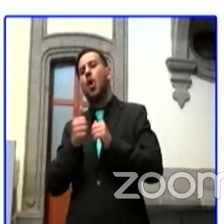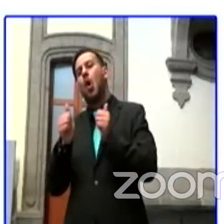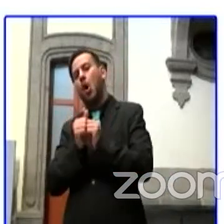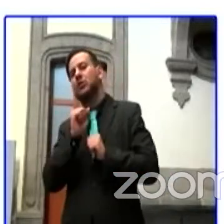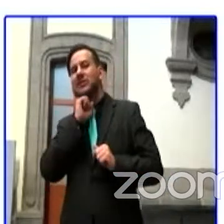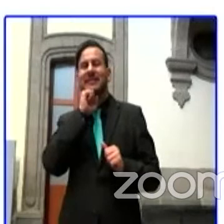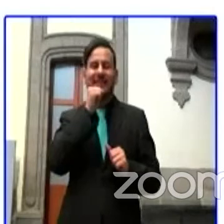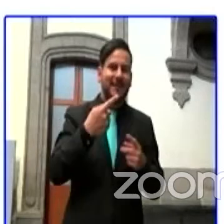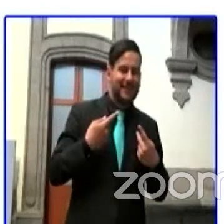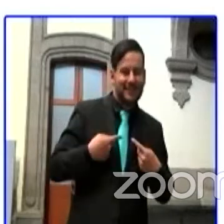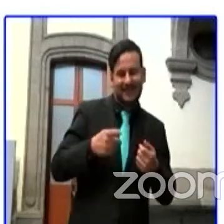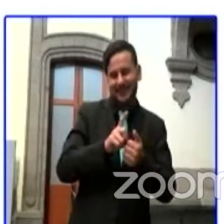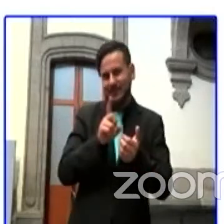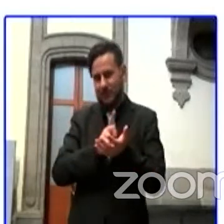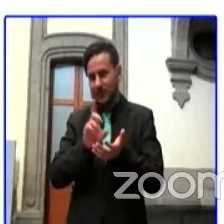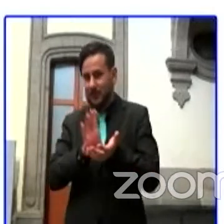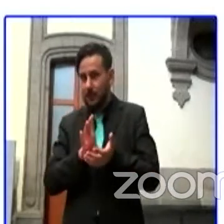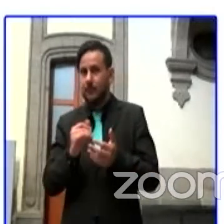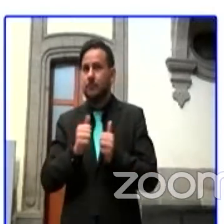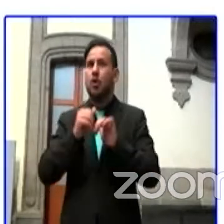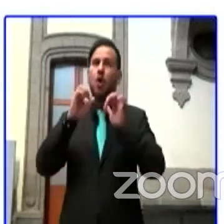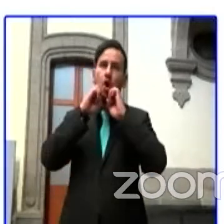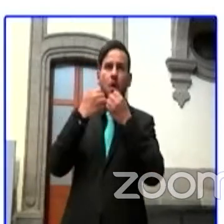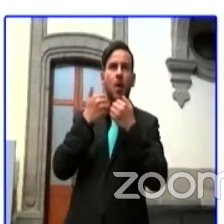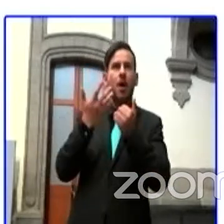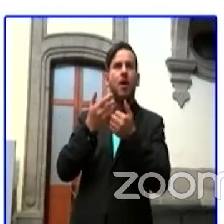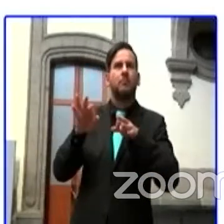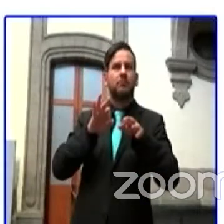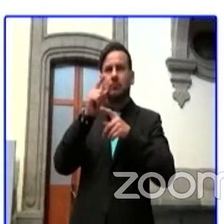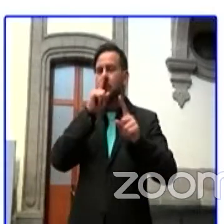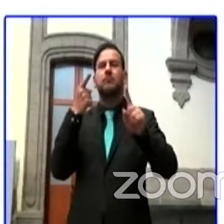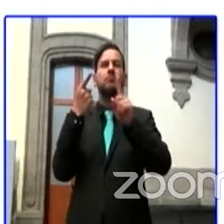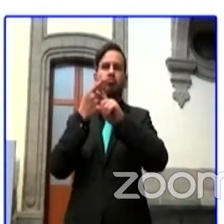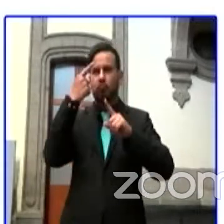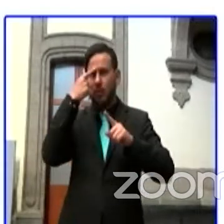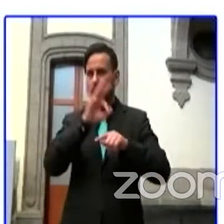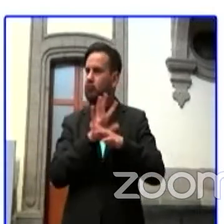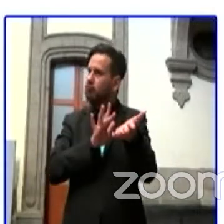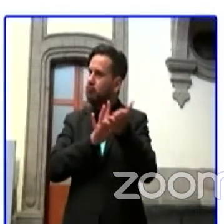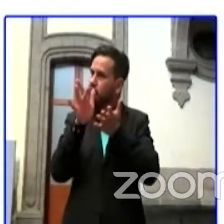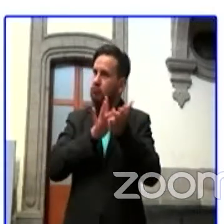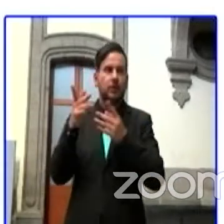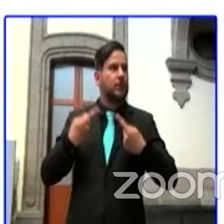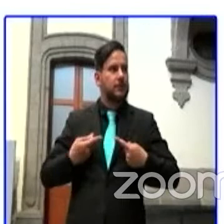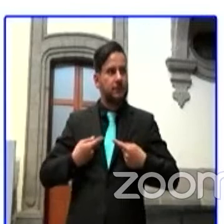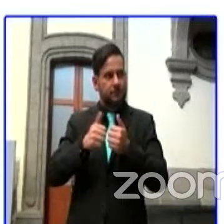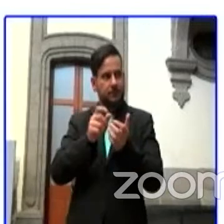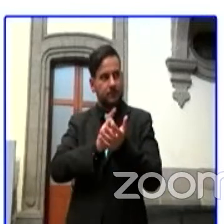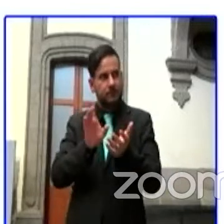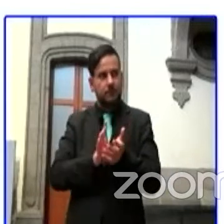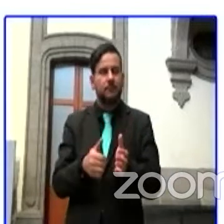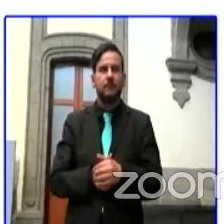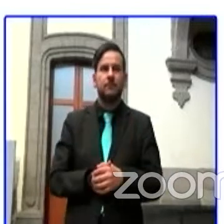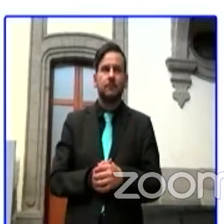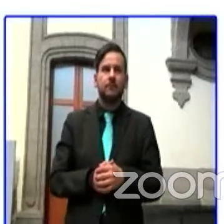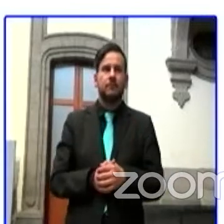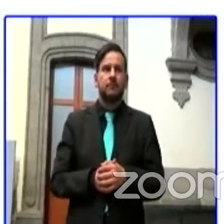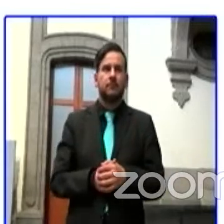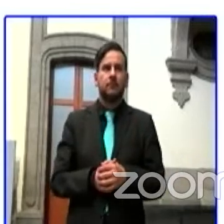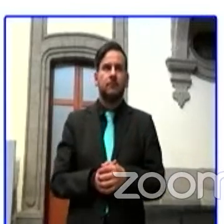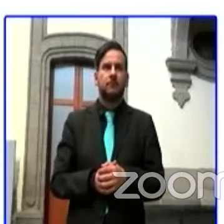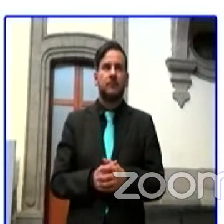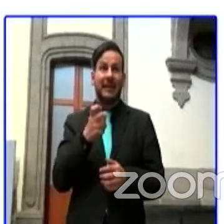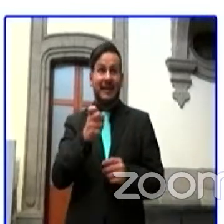personas con discapacidad y organizaciones que trabajan a favor de las personas con discapacidad. Ese